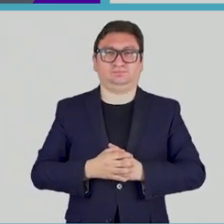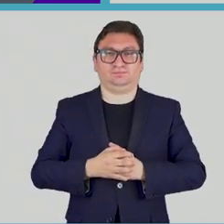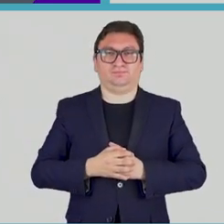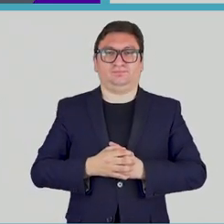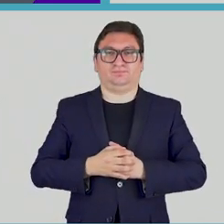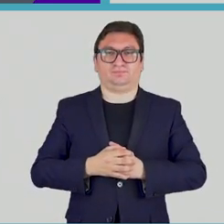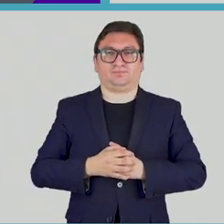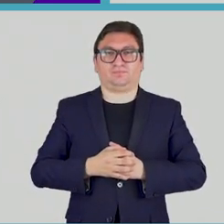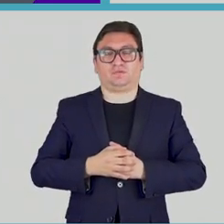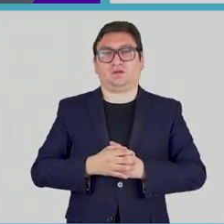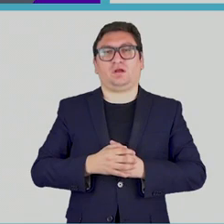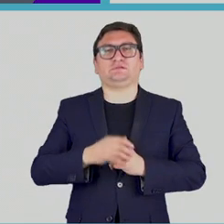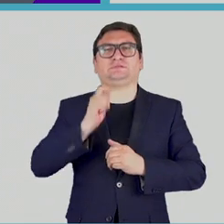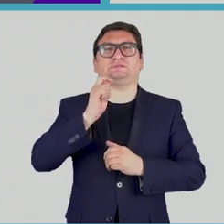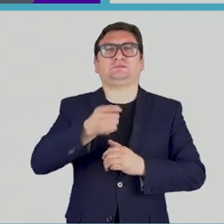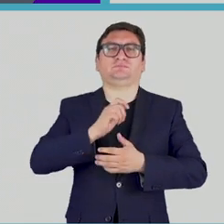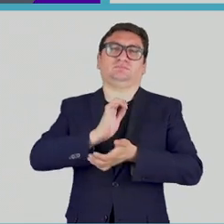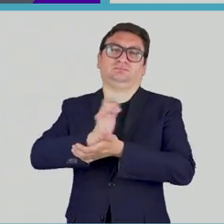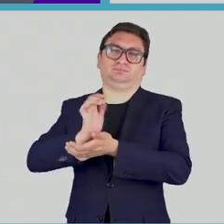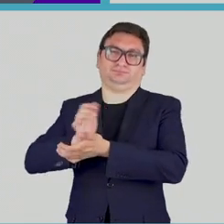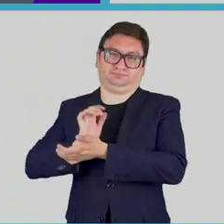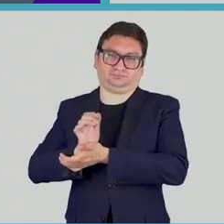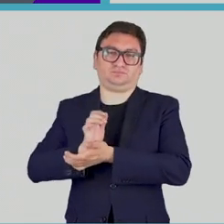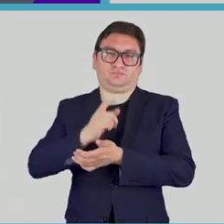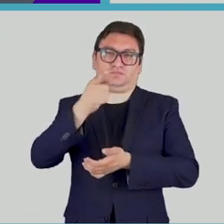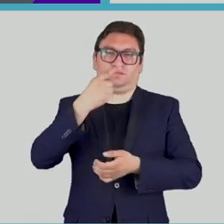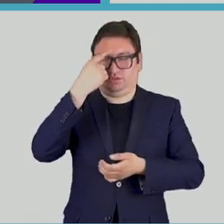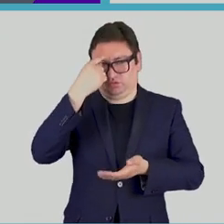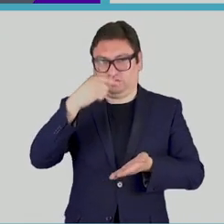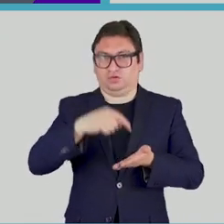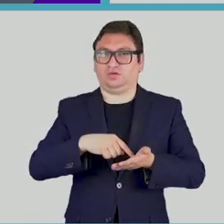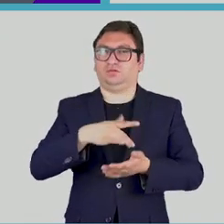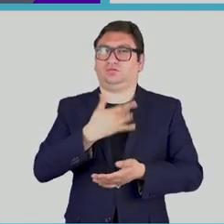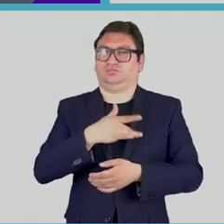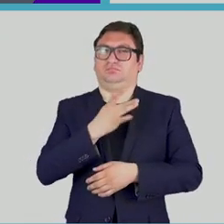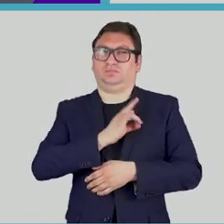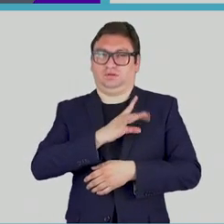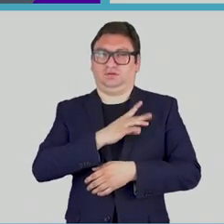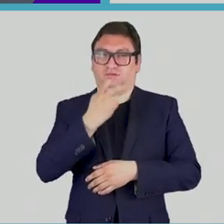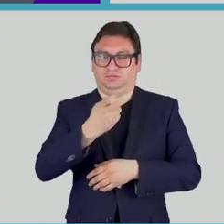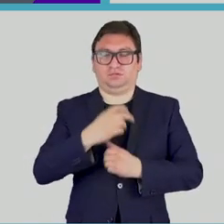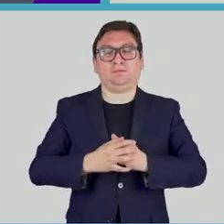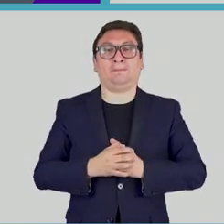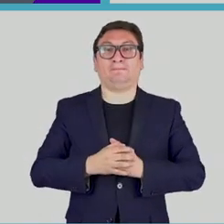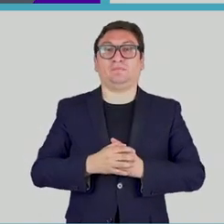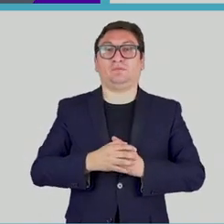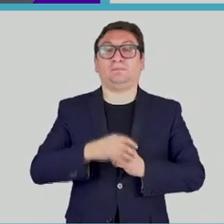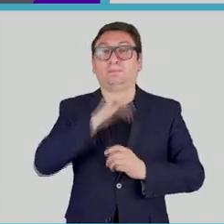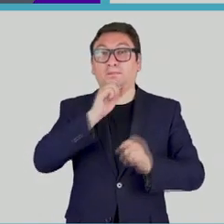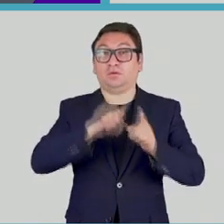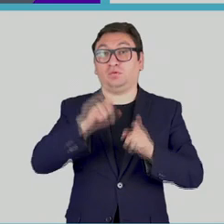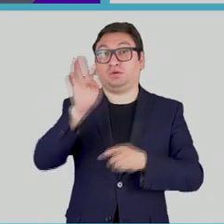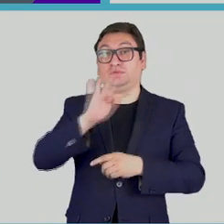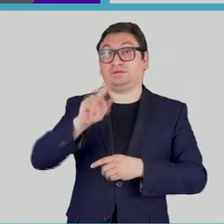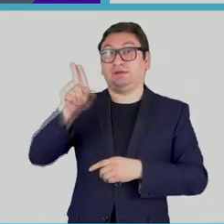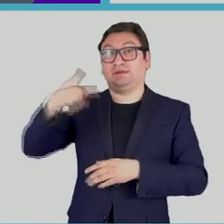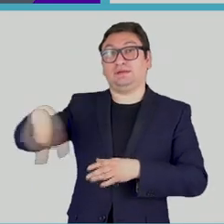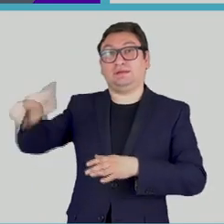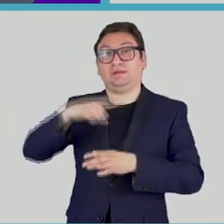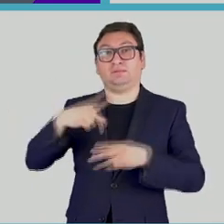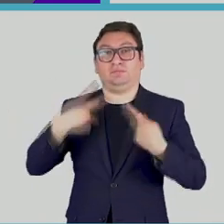no es la discriminación y yo creo que es el miedo también Tal vez porque ellos mismos